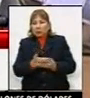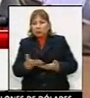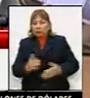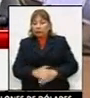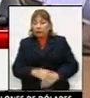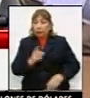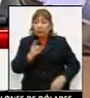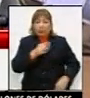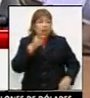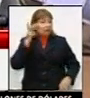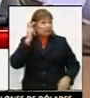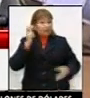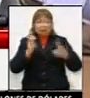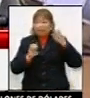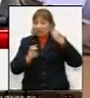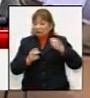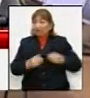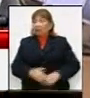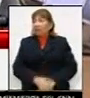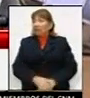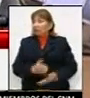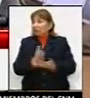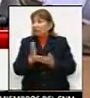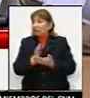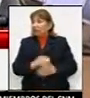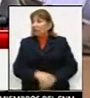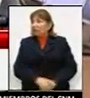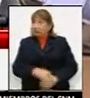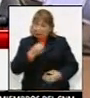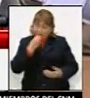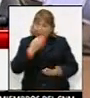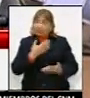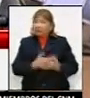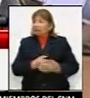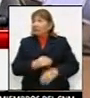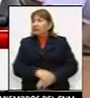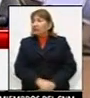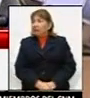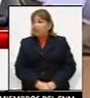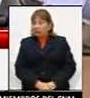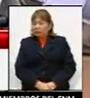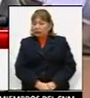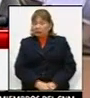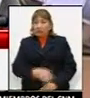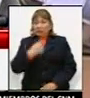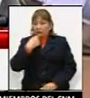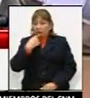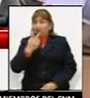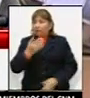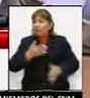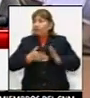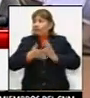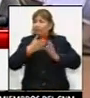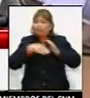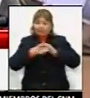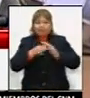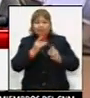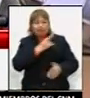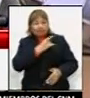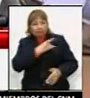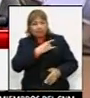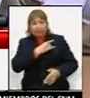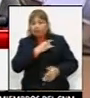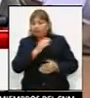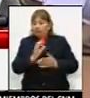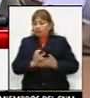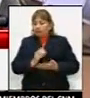sé si ustedes han escuchado esto, la cifra repartidora. Bueno, hemos hecho simulaciones en la universidad, en los cursos,